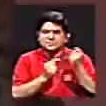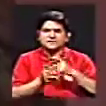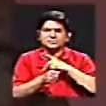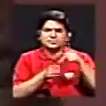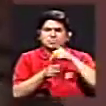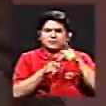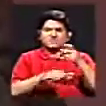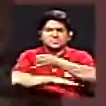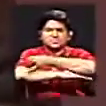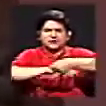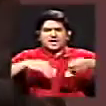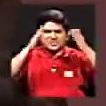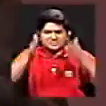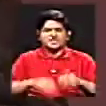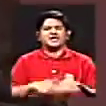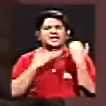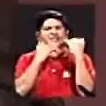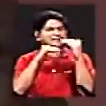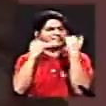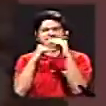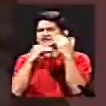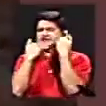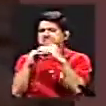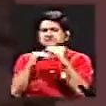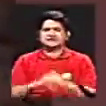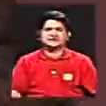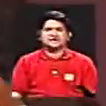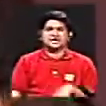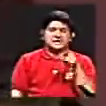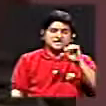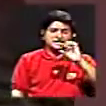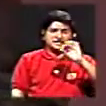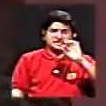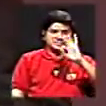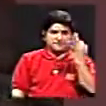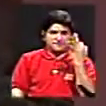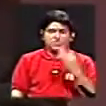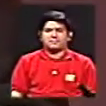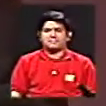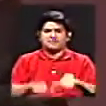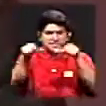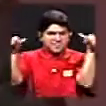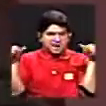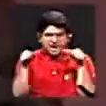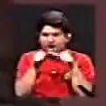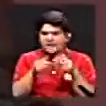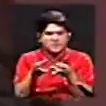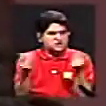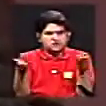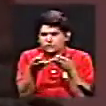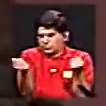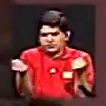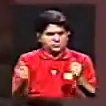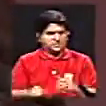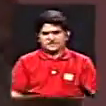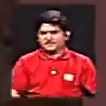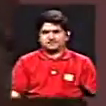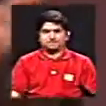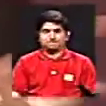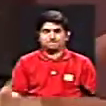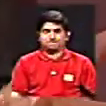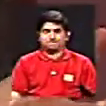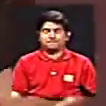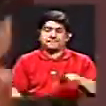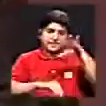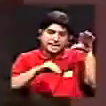de ingeniería trabajen con limitaciones muy importantes y entonces dejen una serie de áreas sin resolver. Y bueno, y